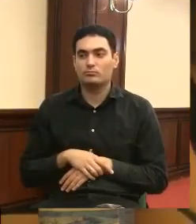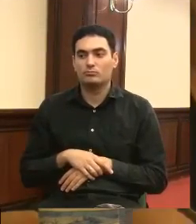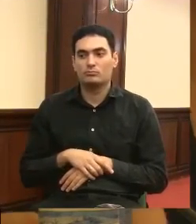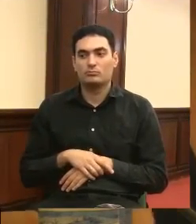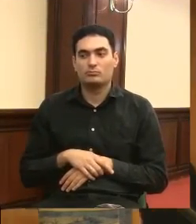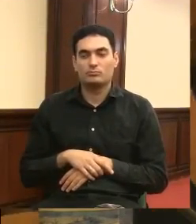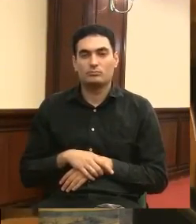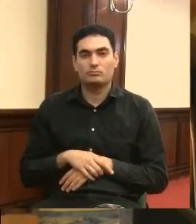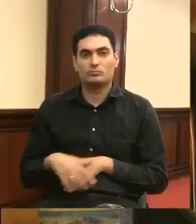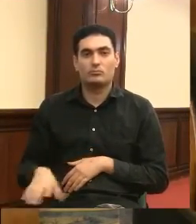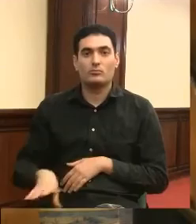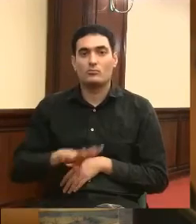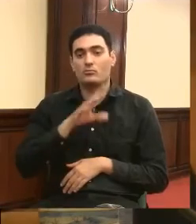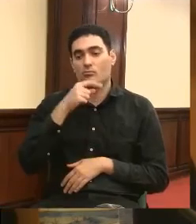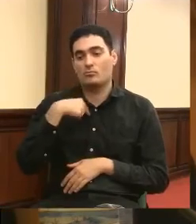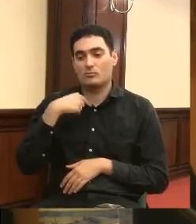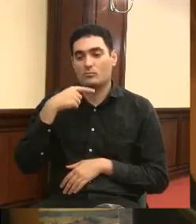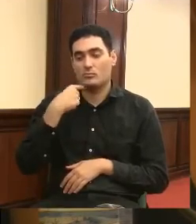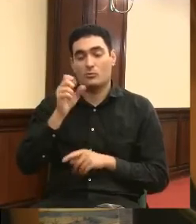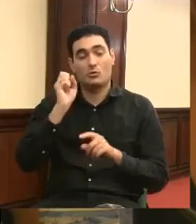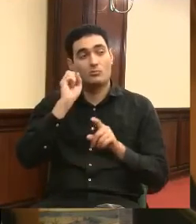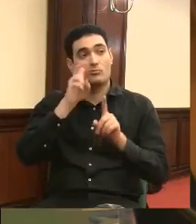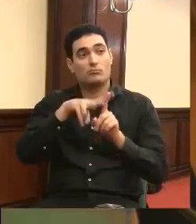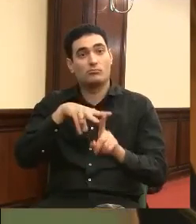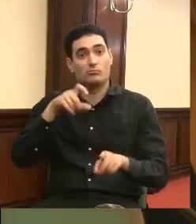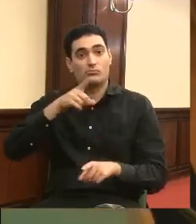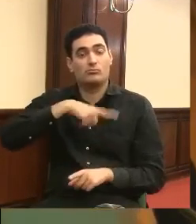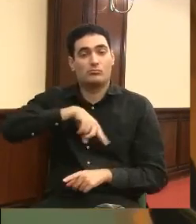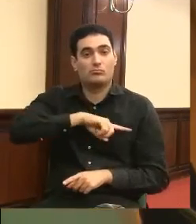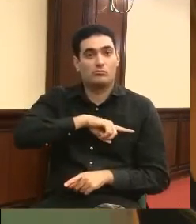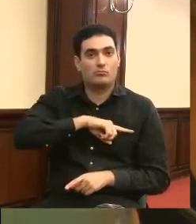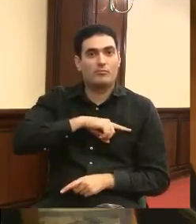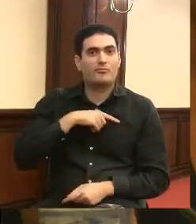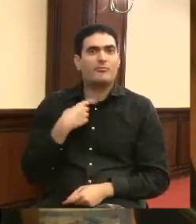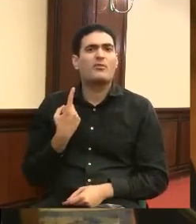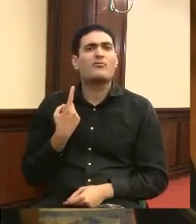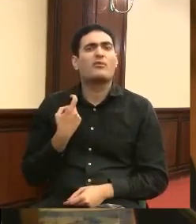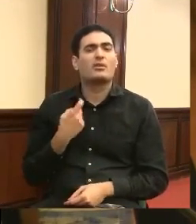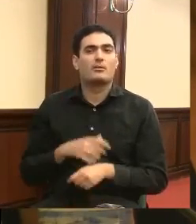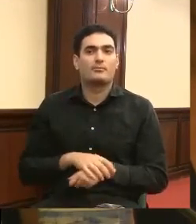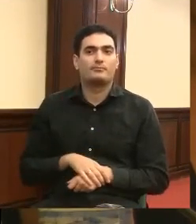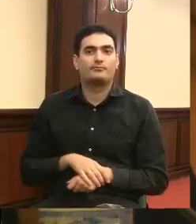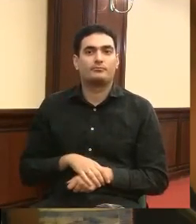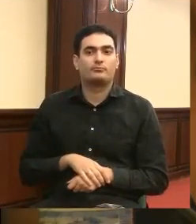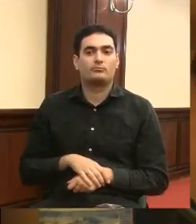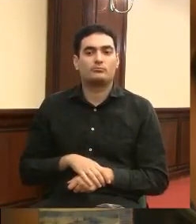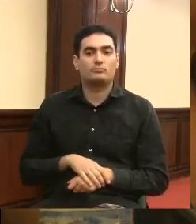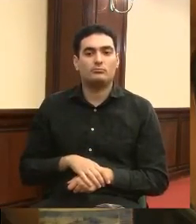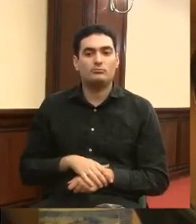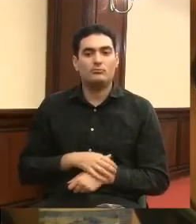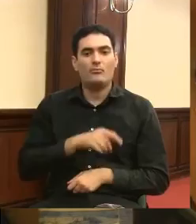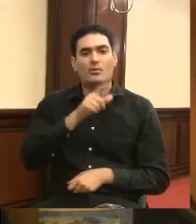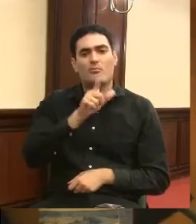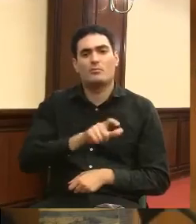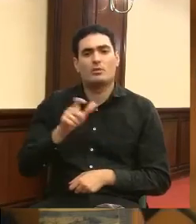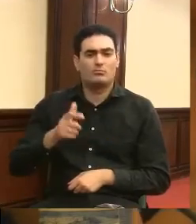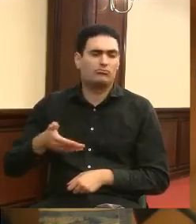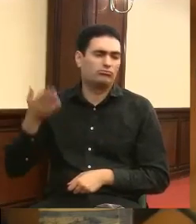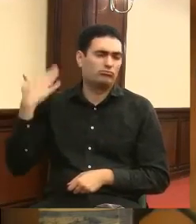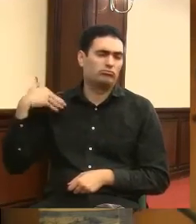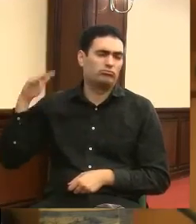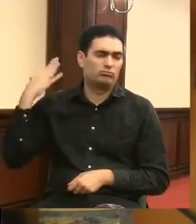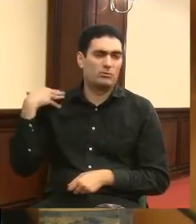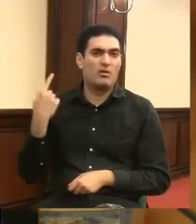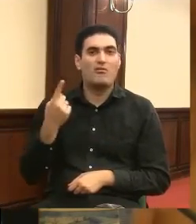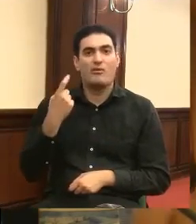de reflejar, porque, como he indicado, bajo nuestro punto de vista, nos faltan muchos personajes